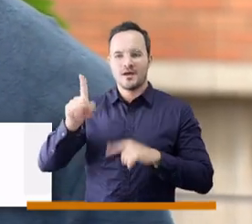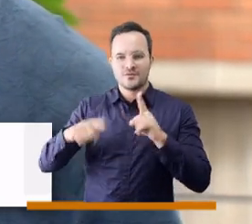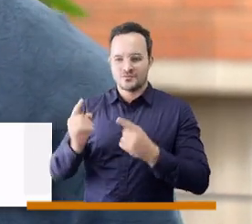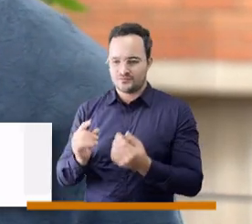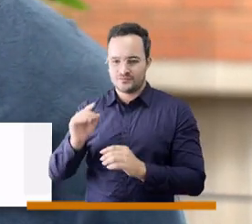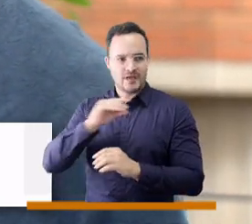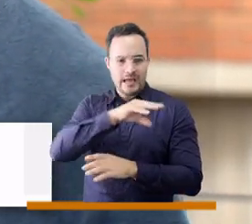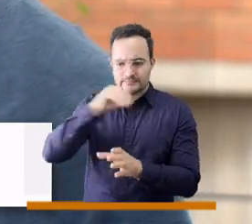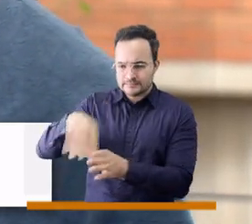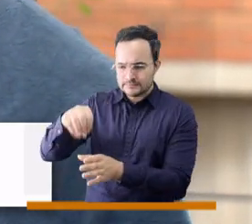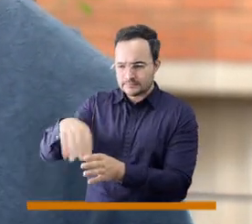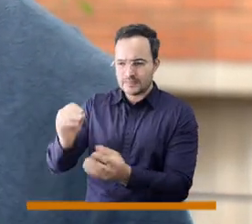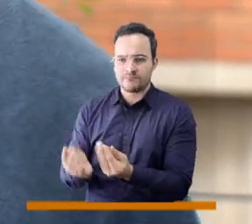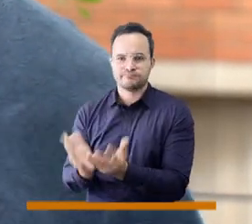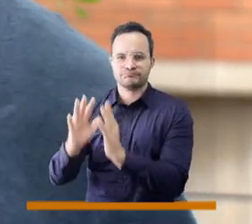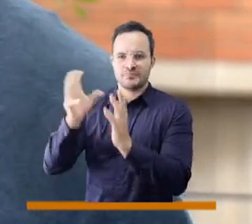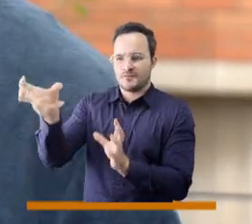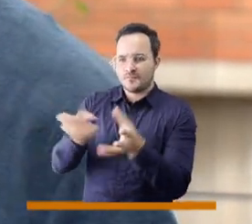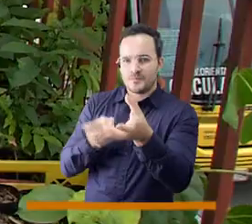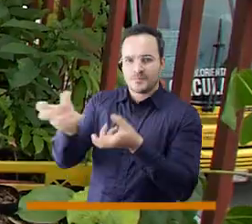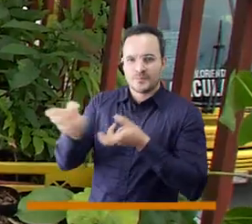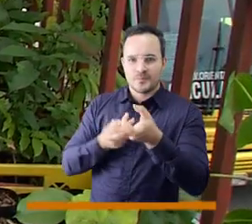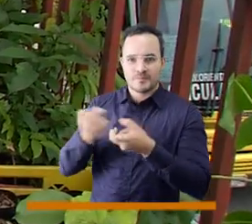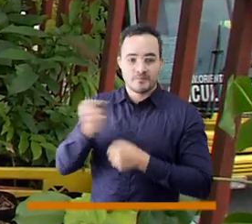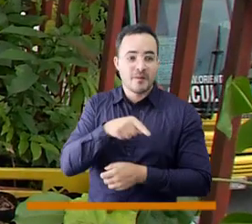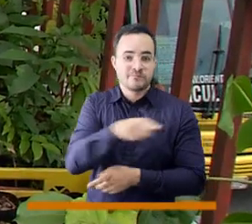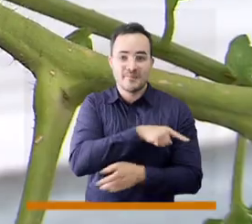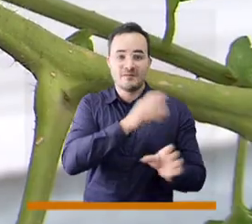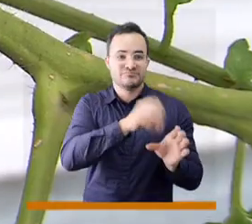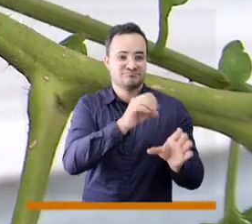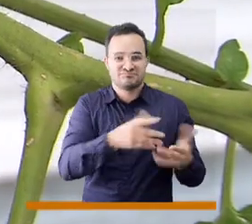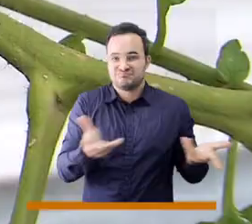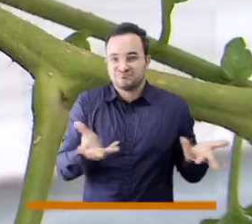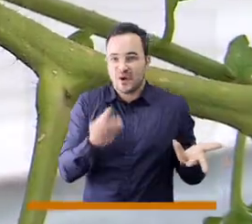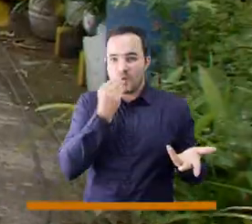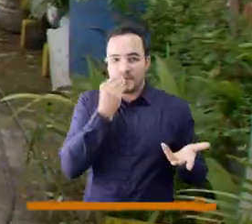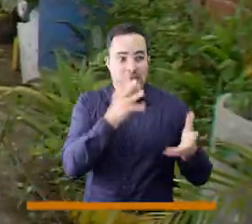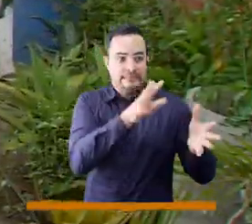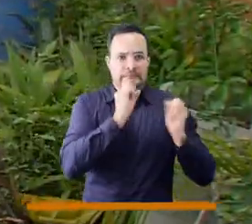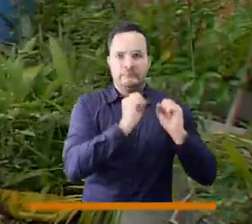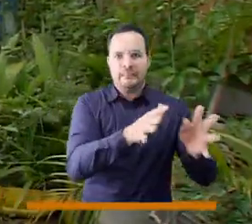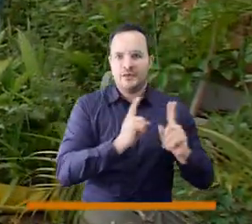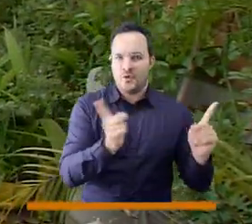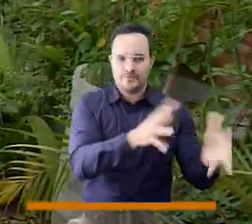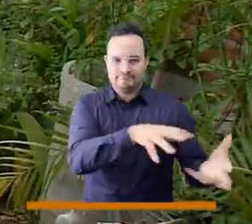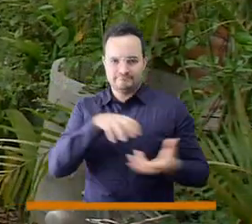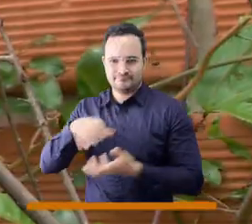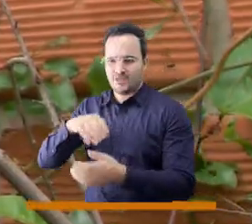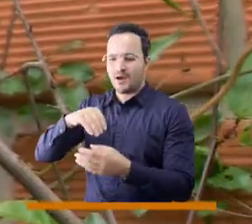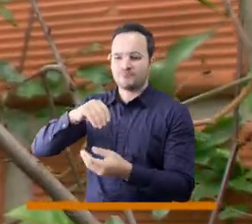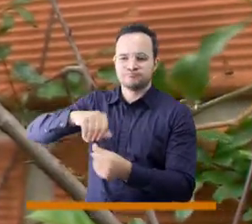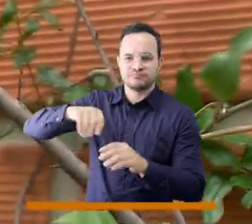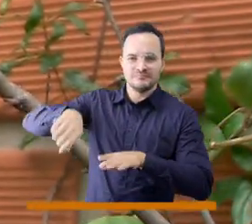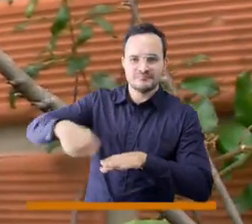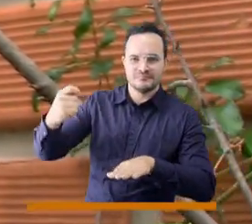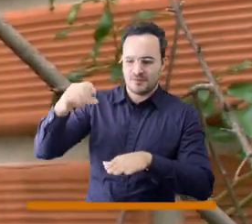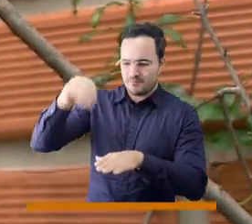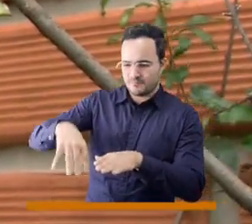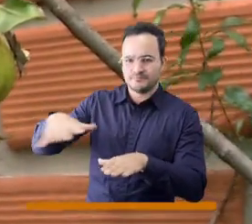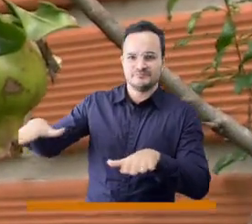resultado final del aprovechamiento de residuos orgánicos que se hace de la plaza. ¿Qué se debe hacer para estar aquí en el aula? ¿Qué beneficios